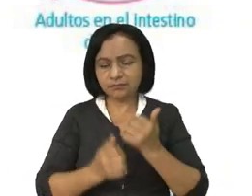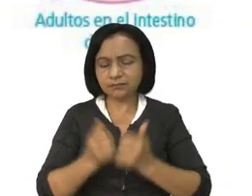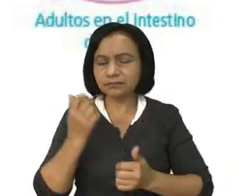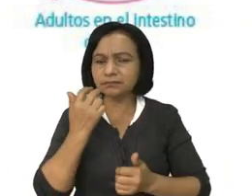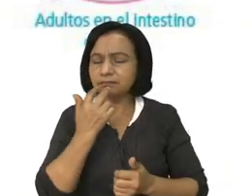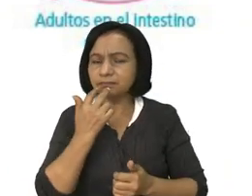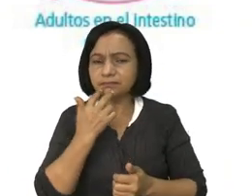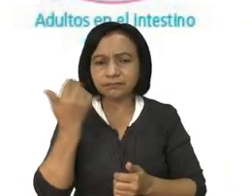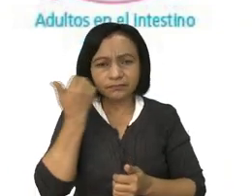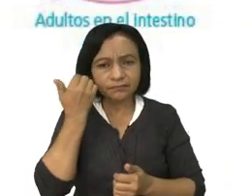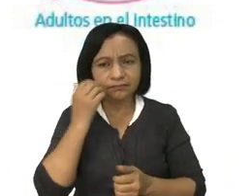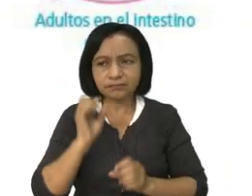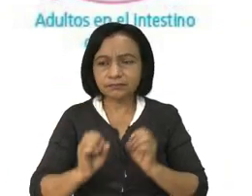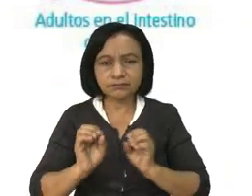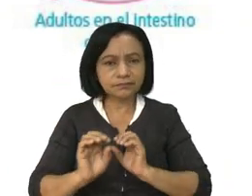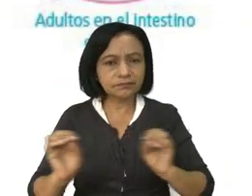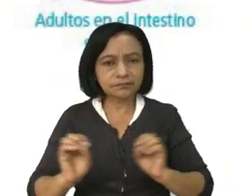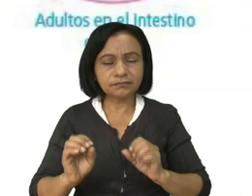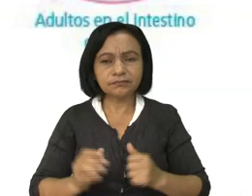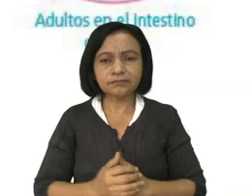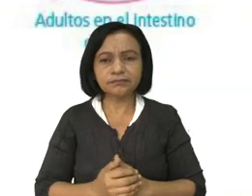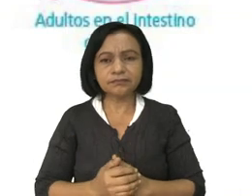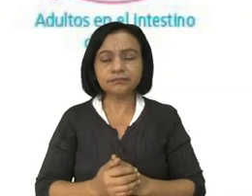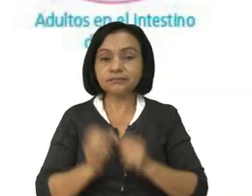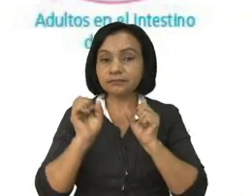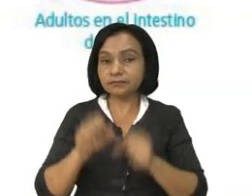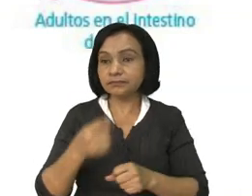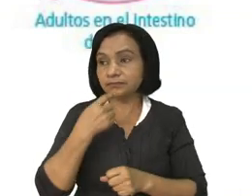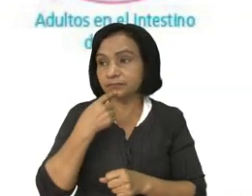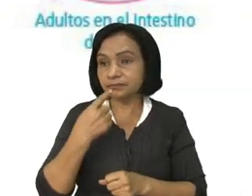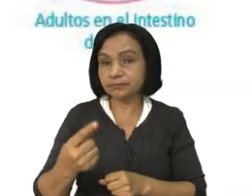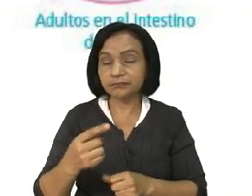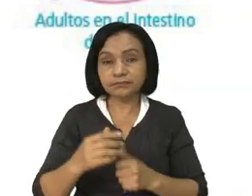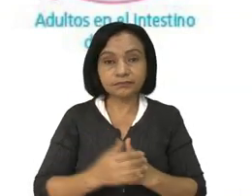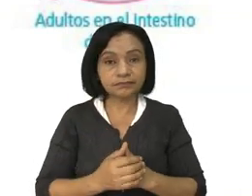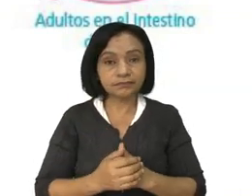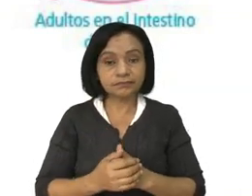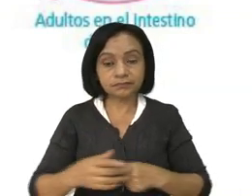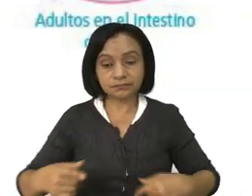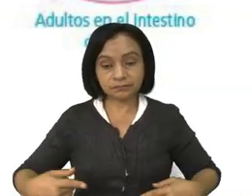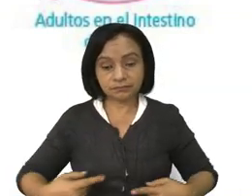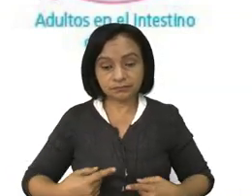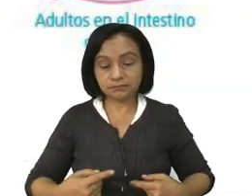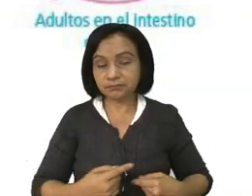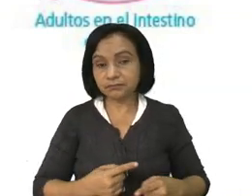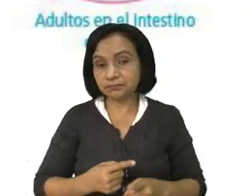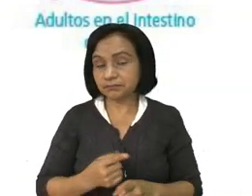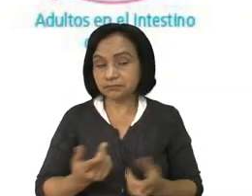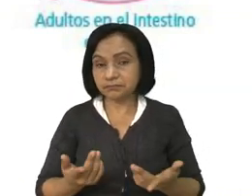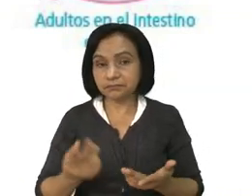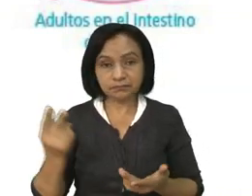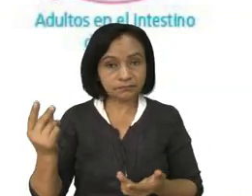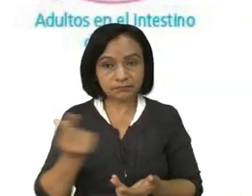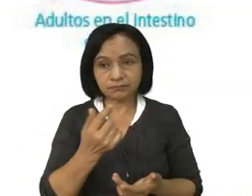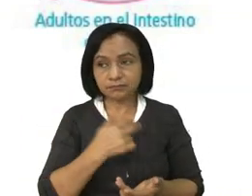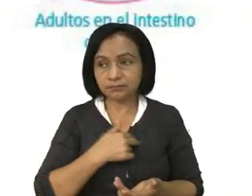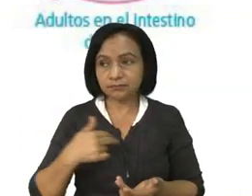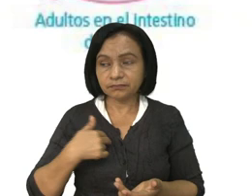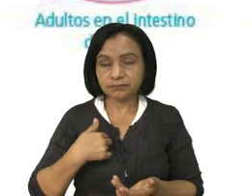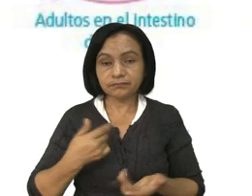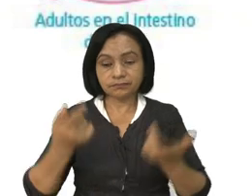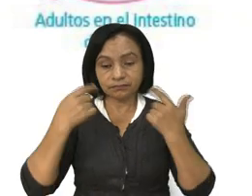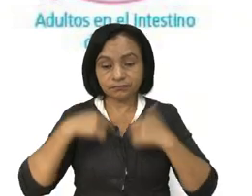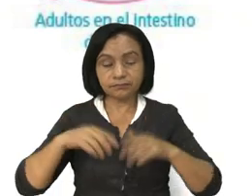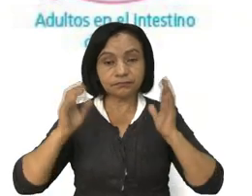provoque síntomas? Como te decía, si son parásitos externos, inmediatamente que él